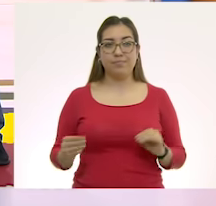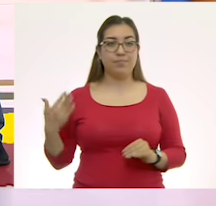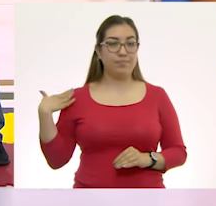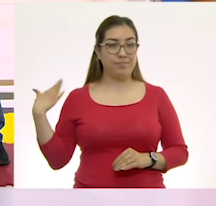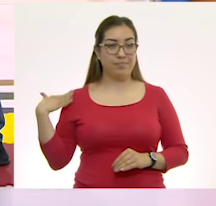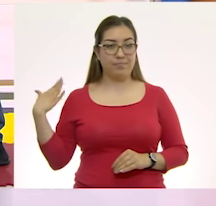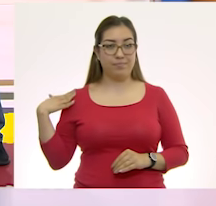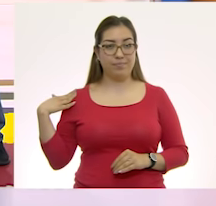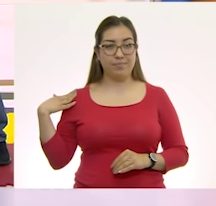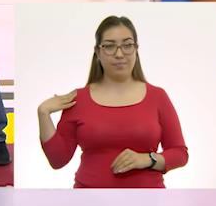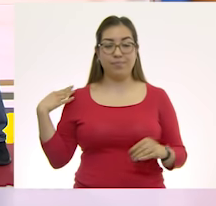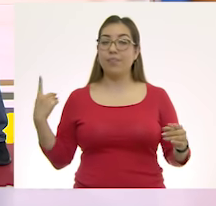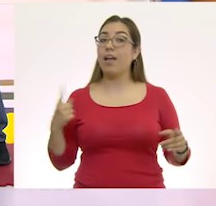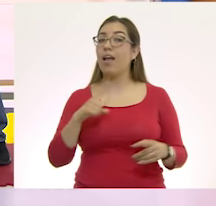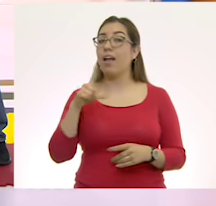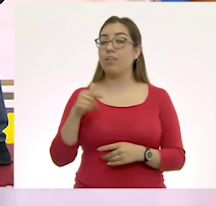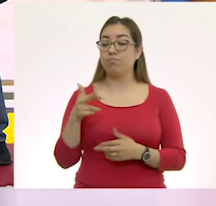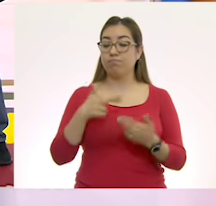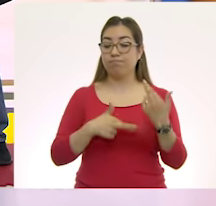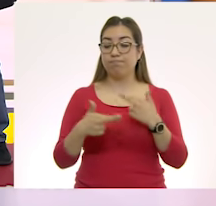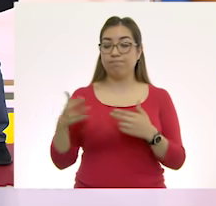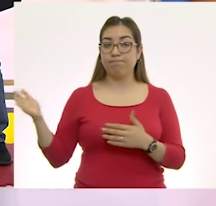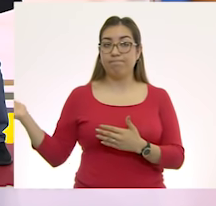1, 2, 3, 4. Y luego regresamos.